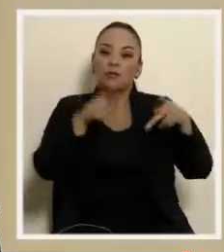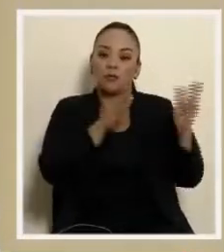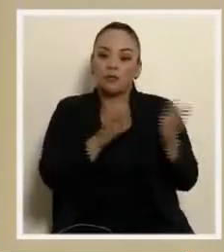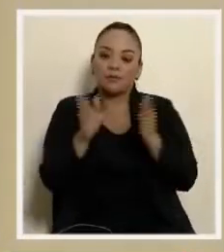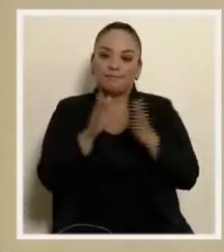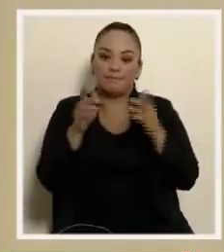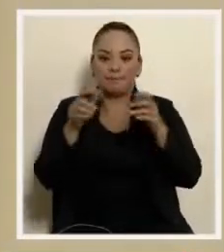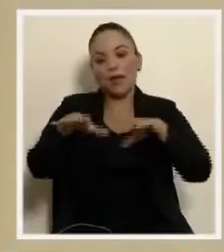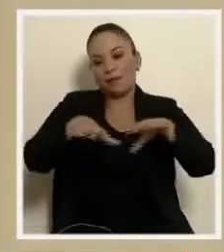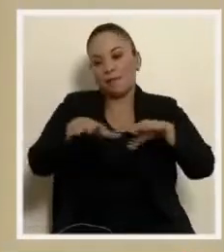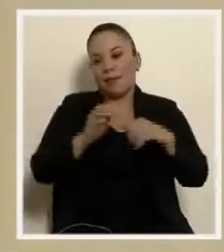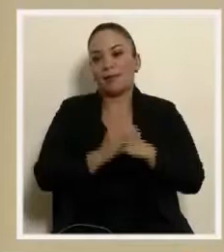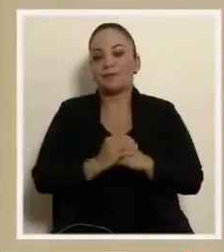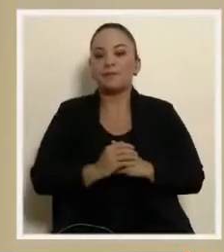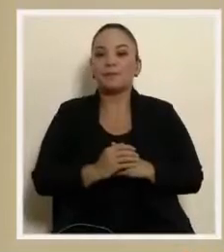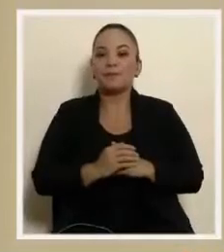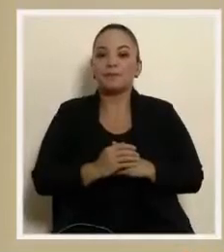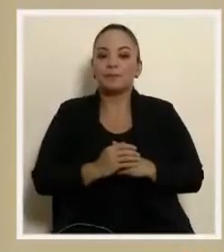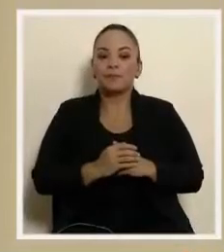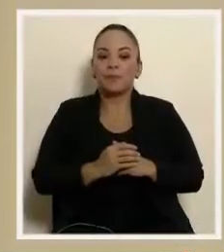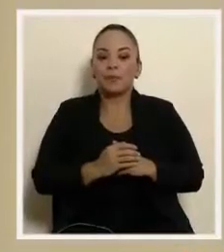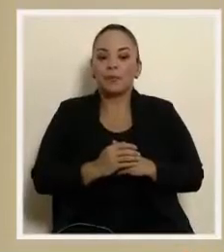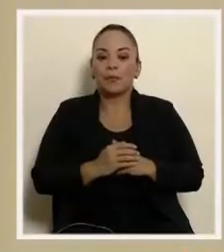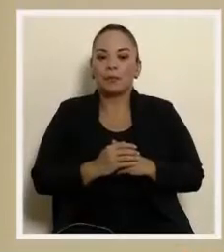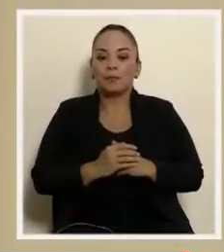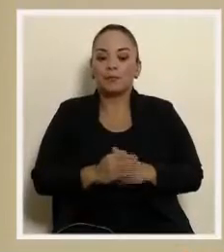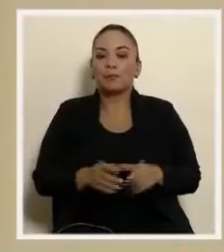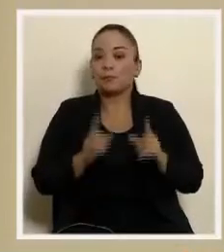actividad. Y en el caso del